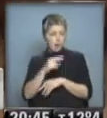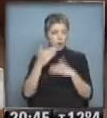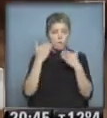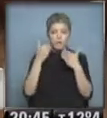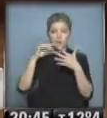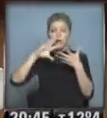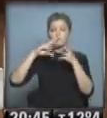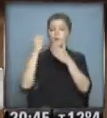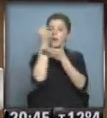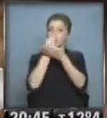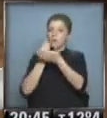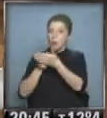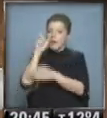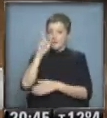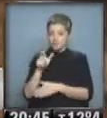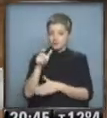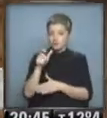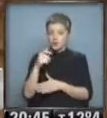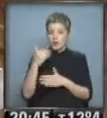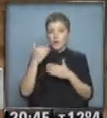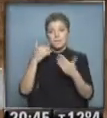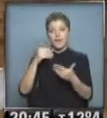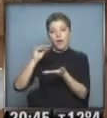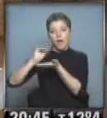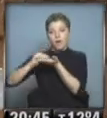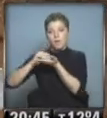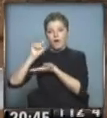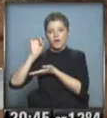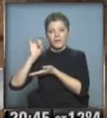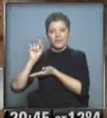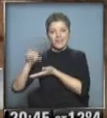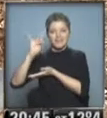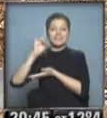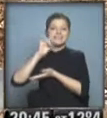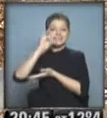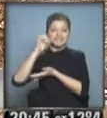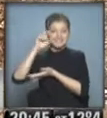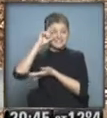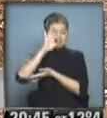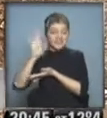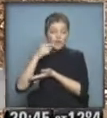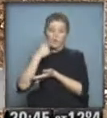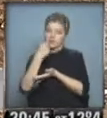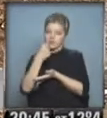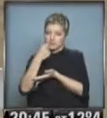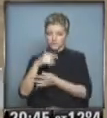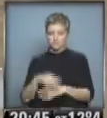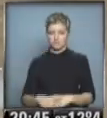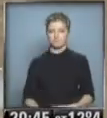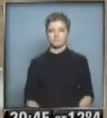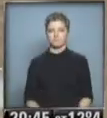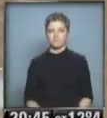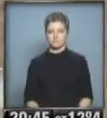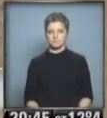más claro en tanto el abogado de rafa di zeo jose monteleón decía lo siguiente